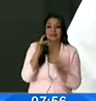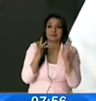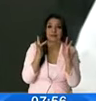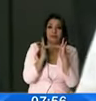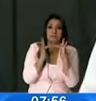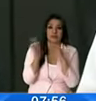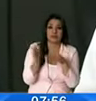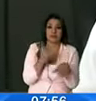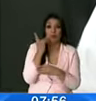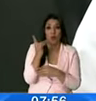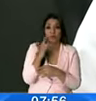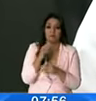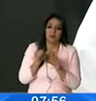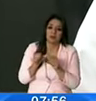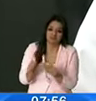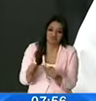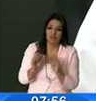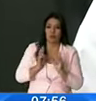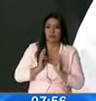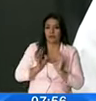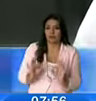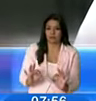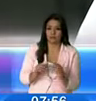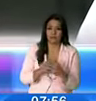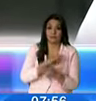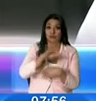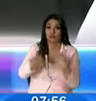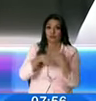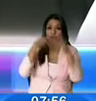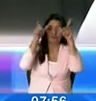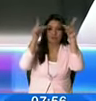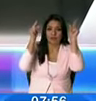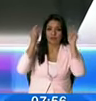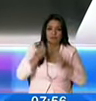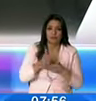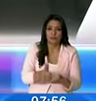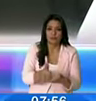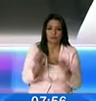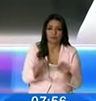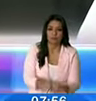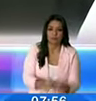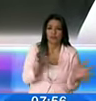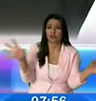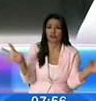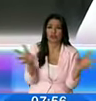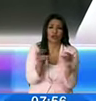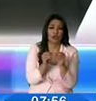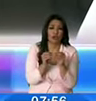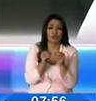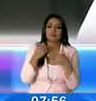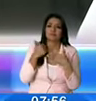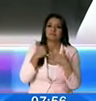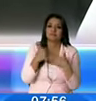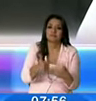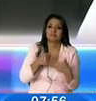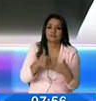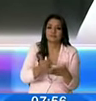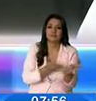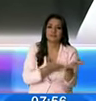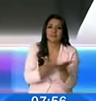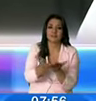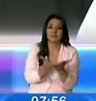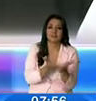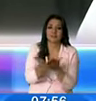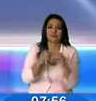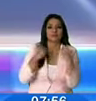4 de recuperación, todo el personal de enfermería disponible, de tal manera que todo está armado para dar ese beneficio